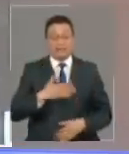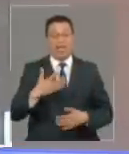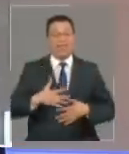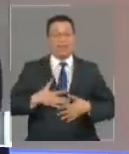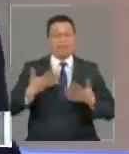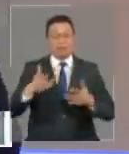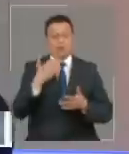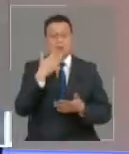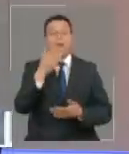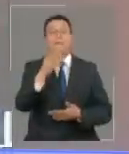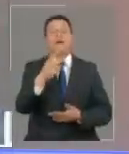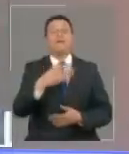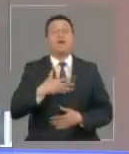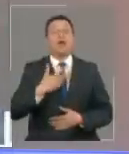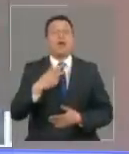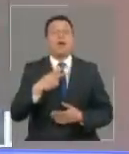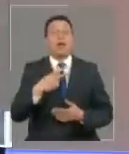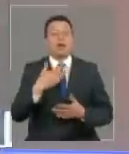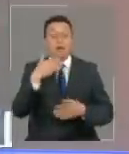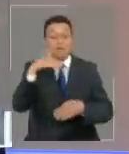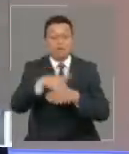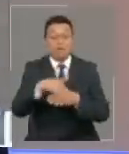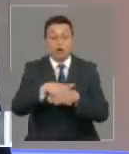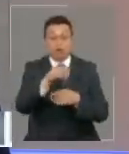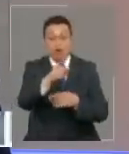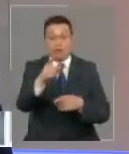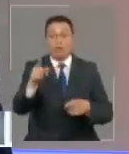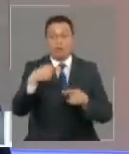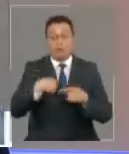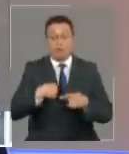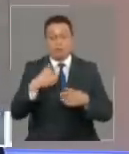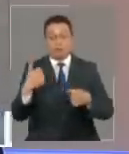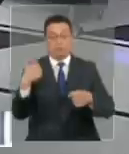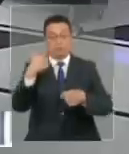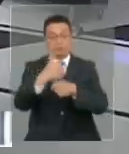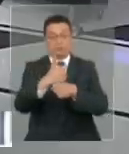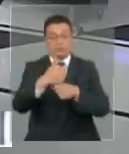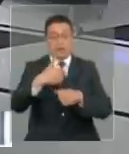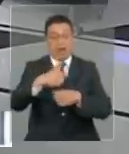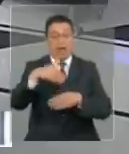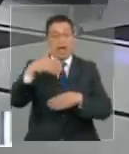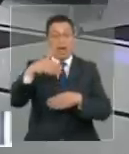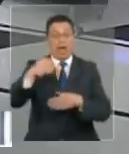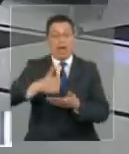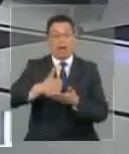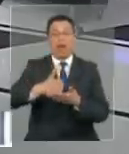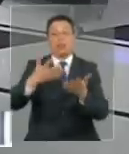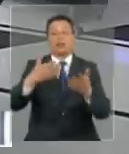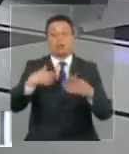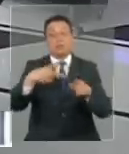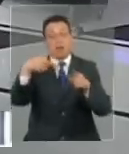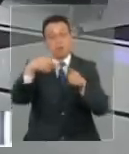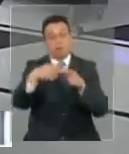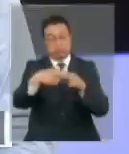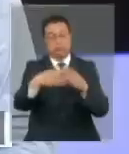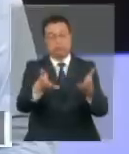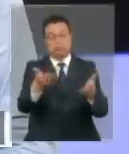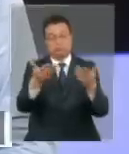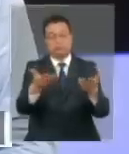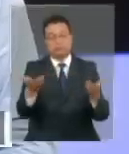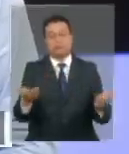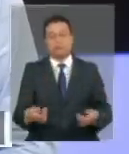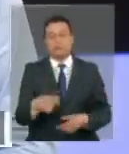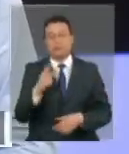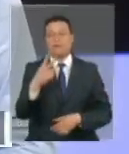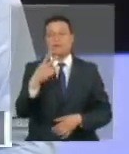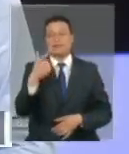voluntad popular, porque yo que sepa, en este país uno llega al puesto de alcalde. Interrumpa nomás, por favor. 27.000 personas